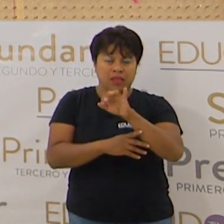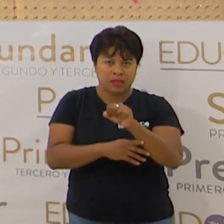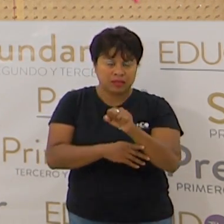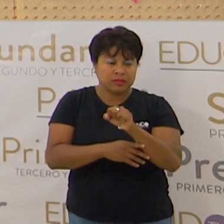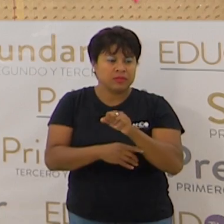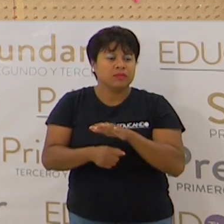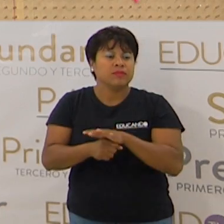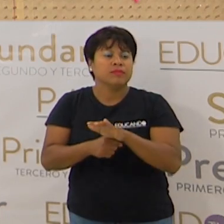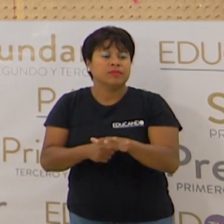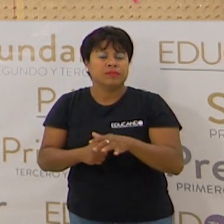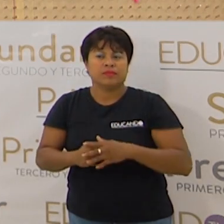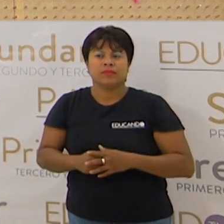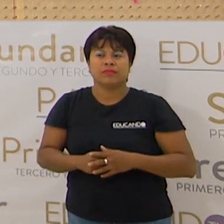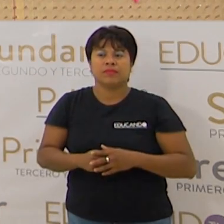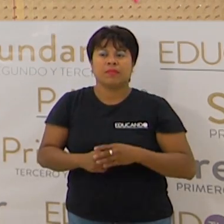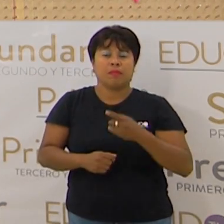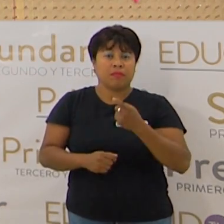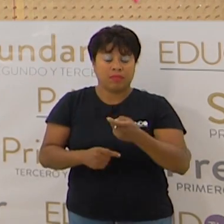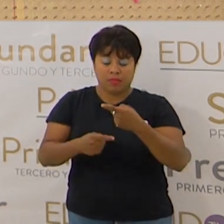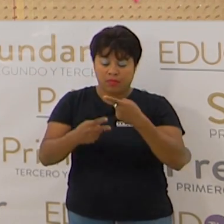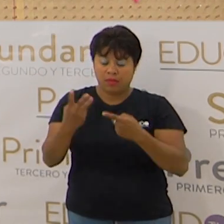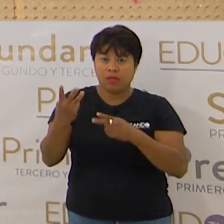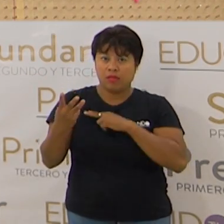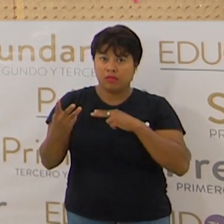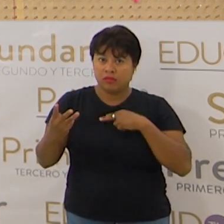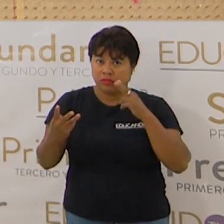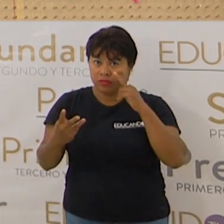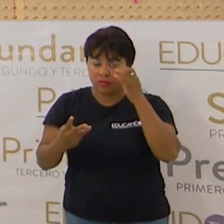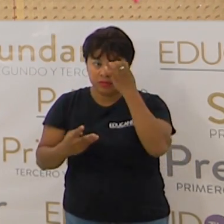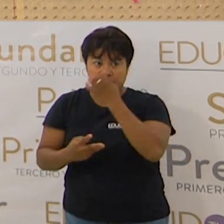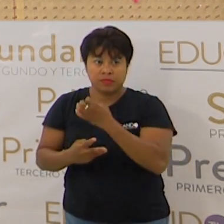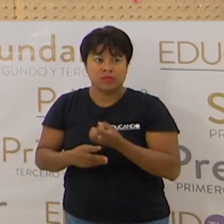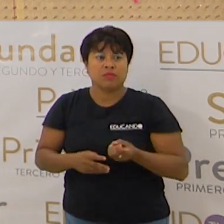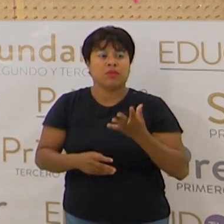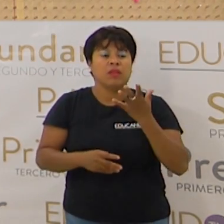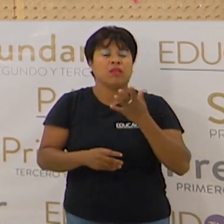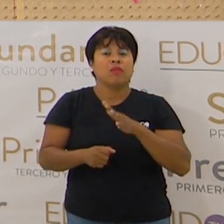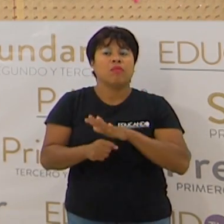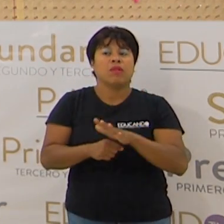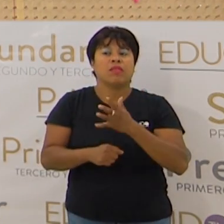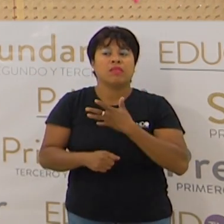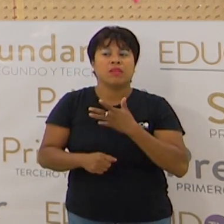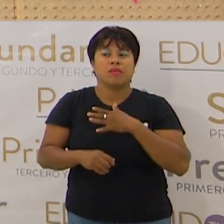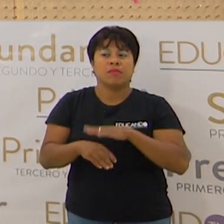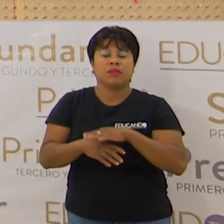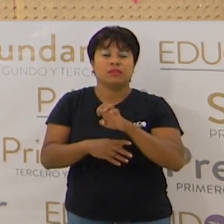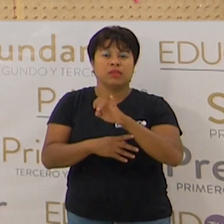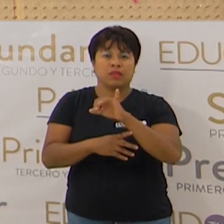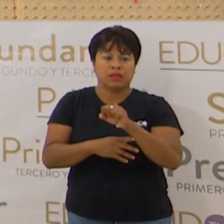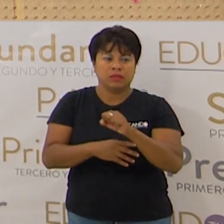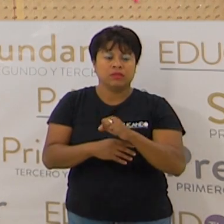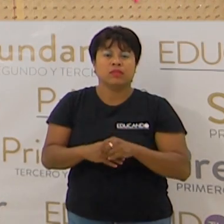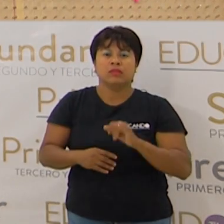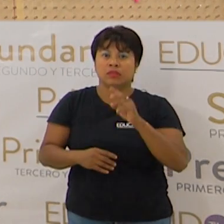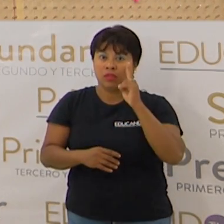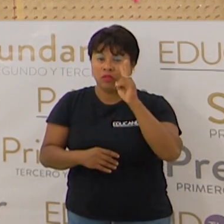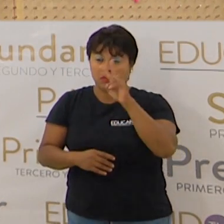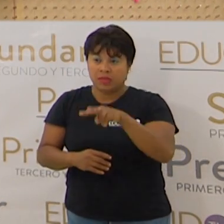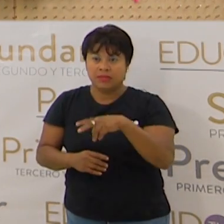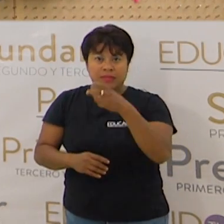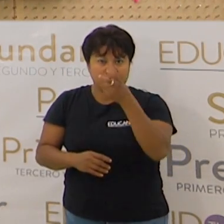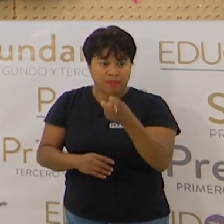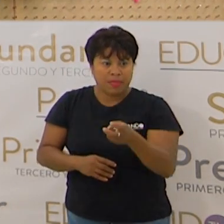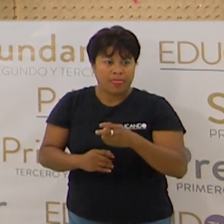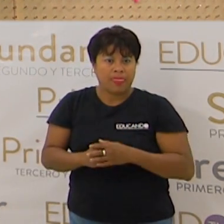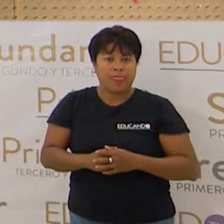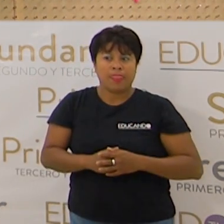simetría? De los que nosotros observamos, ¿cuáles tienen más ejes de simetría? Si te das cuenta,